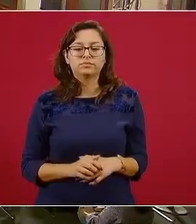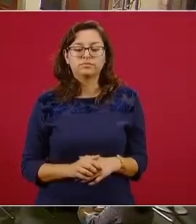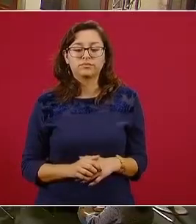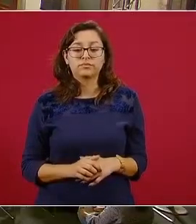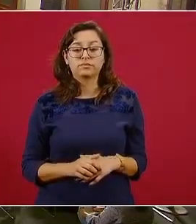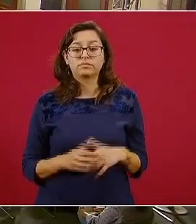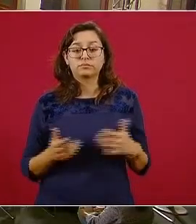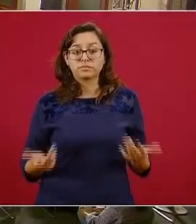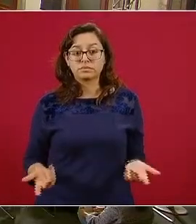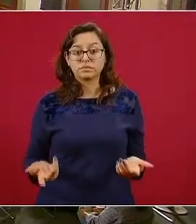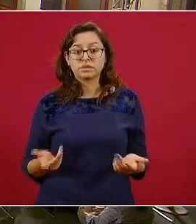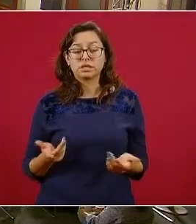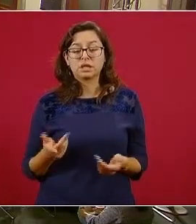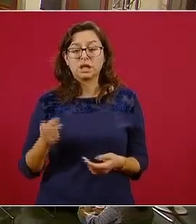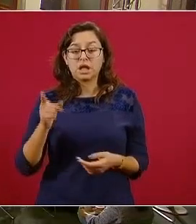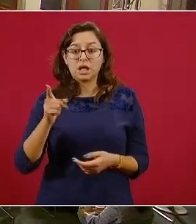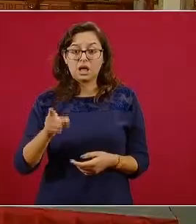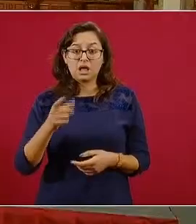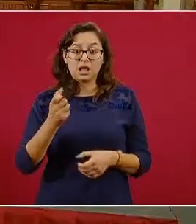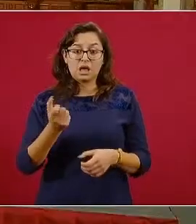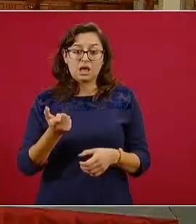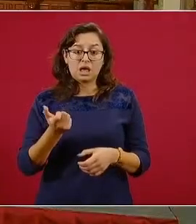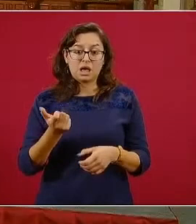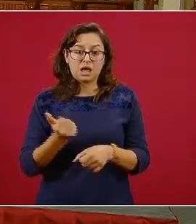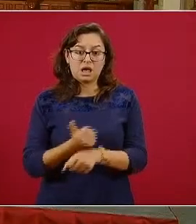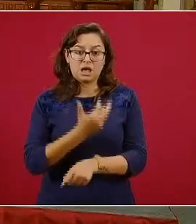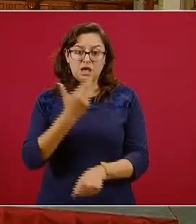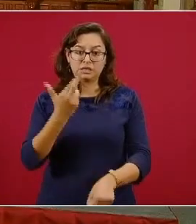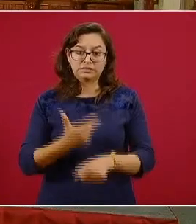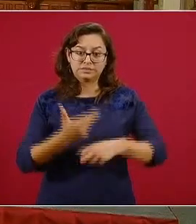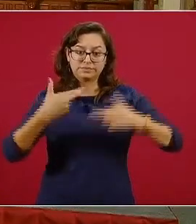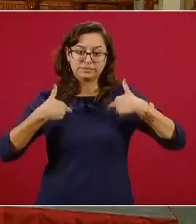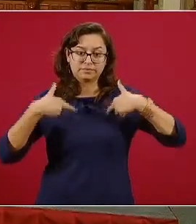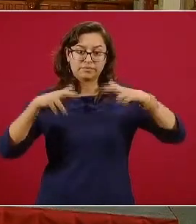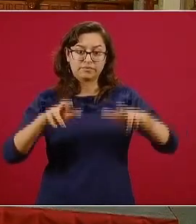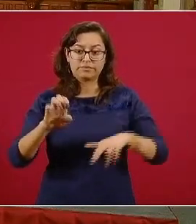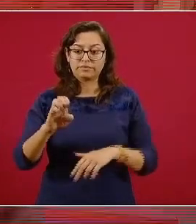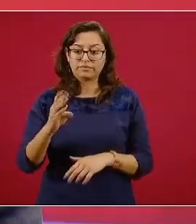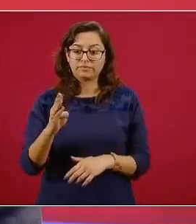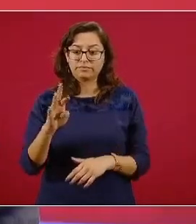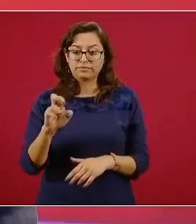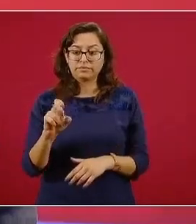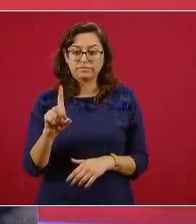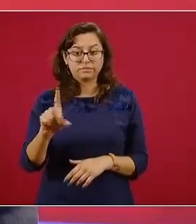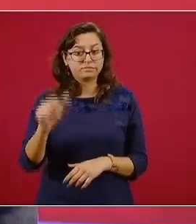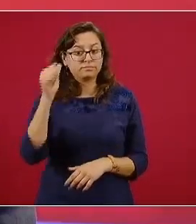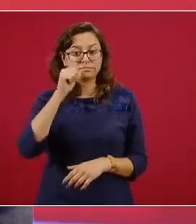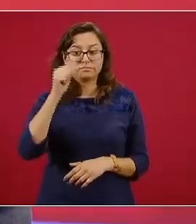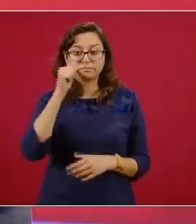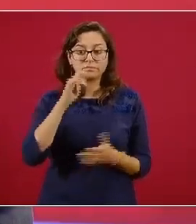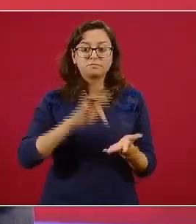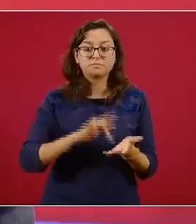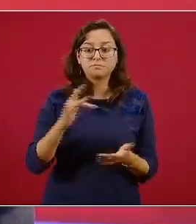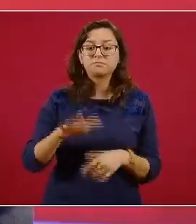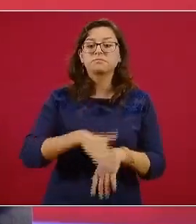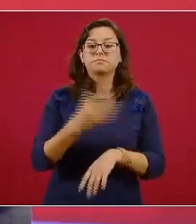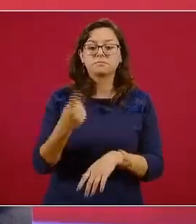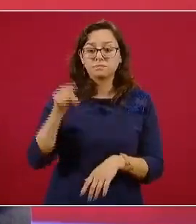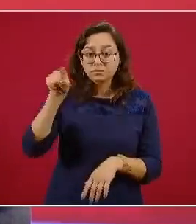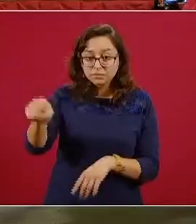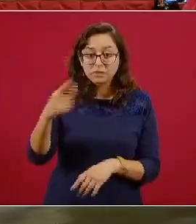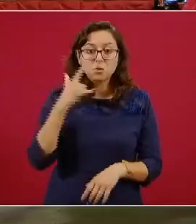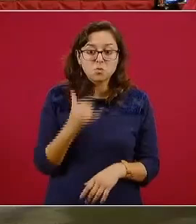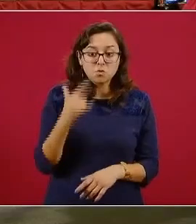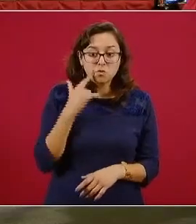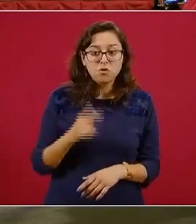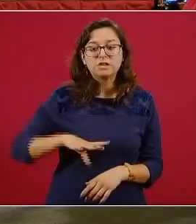Respecto al comentario del canciller Ebrard, a quien siempre le agradecemos mucho su participación en esta exploración de las oportunidades de